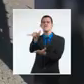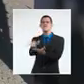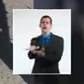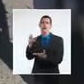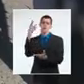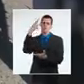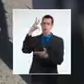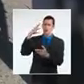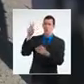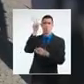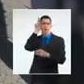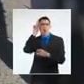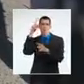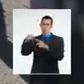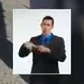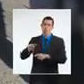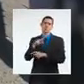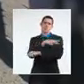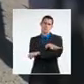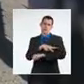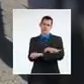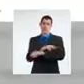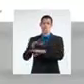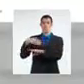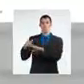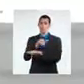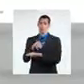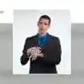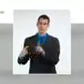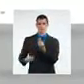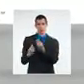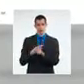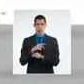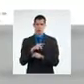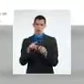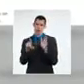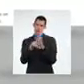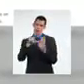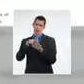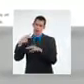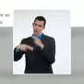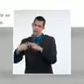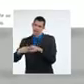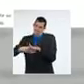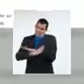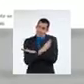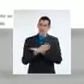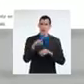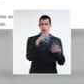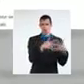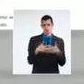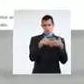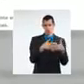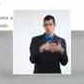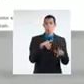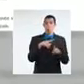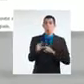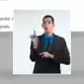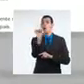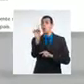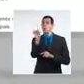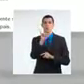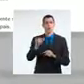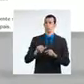posteriormente se incorporaron a rutas irregulares para tratar de llegar a la frontera de Estados Unidos, mientras que 11 salieron ilegalmente del país.